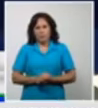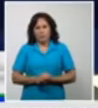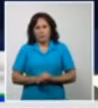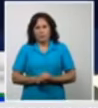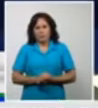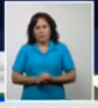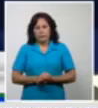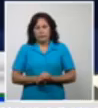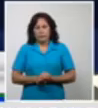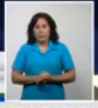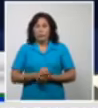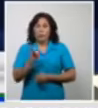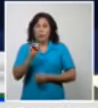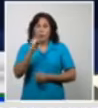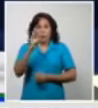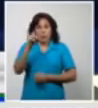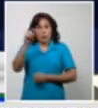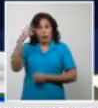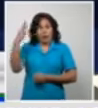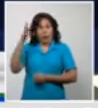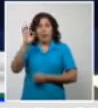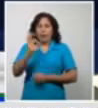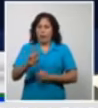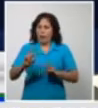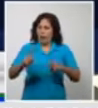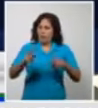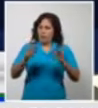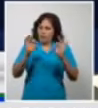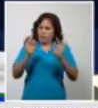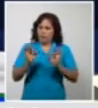Están los 2 evacuados, que siempre reiteramos, y